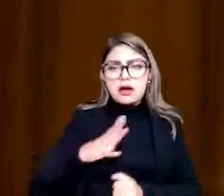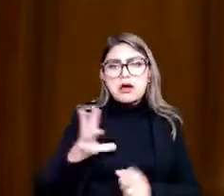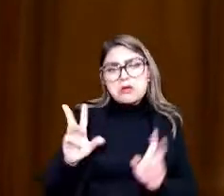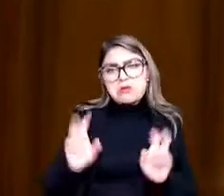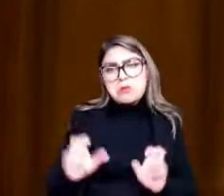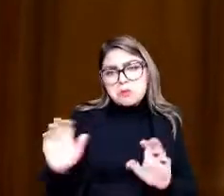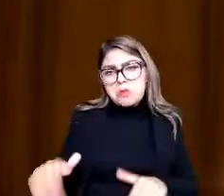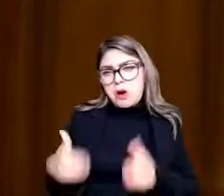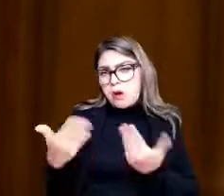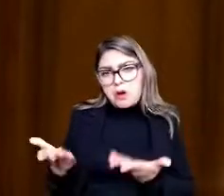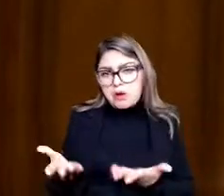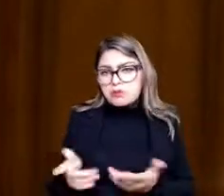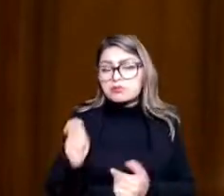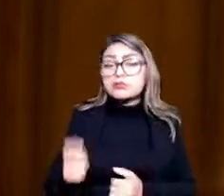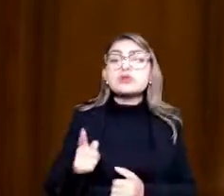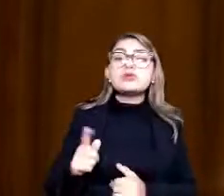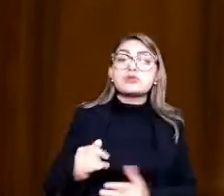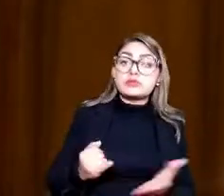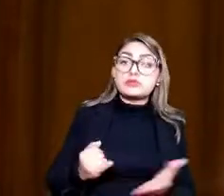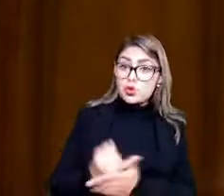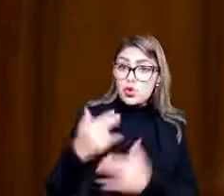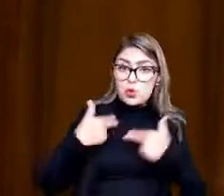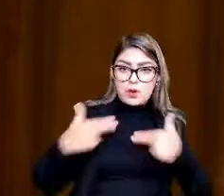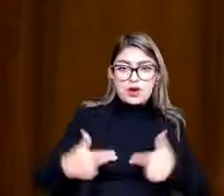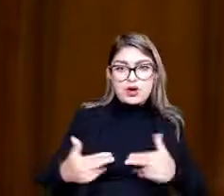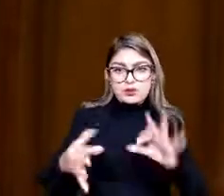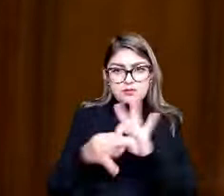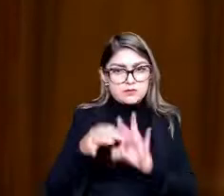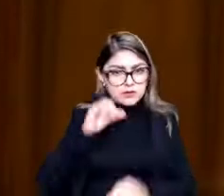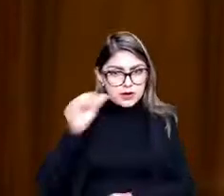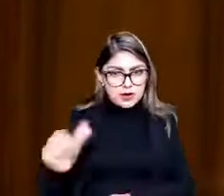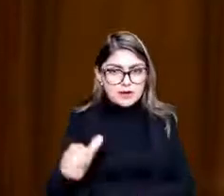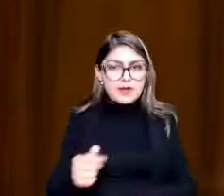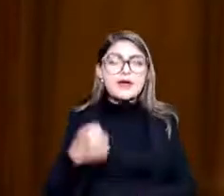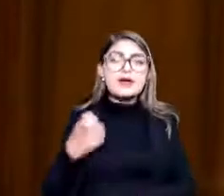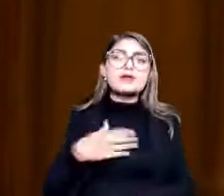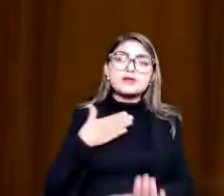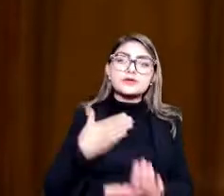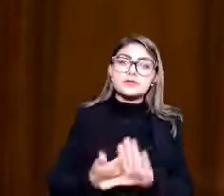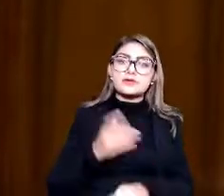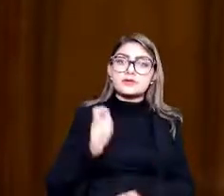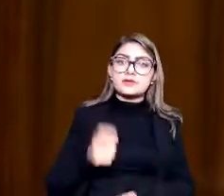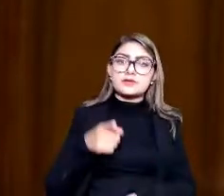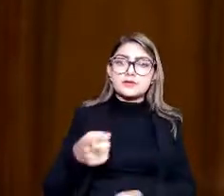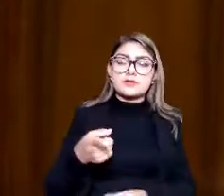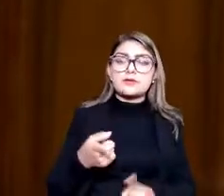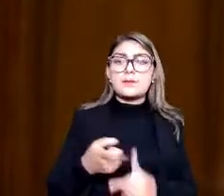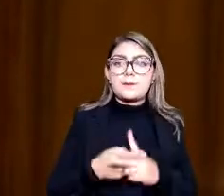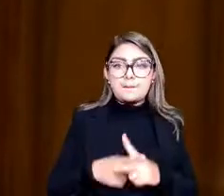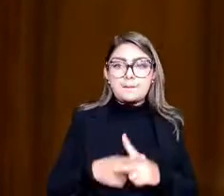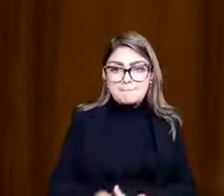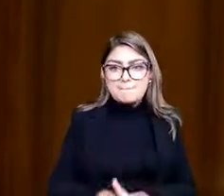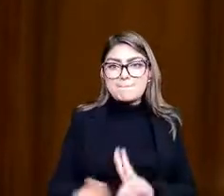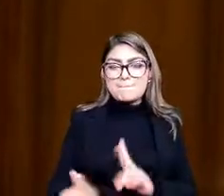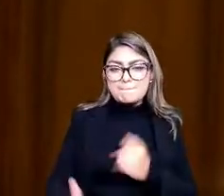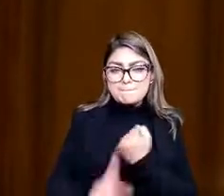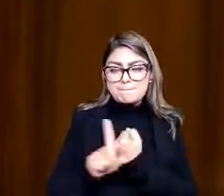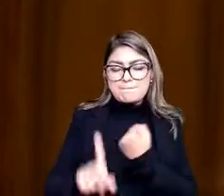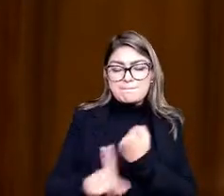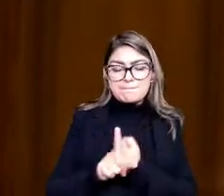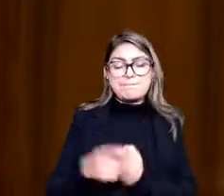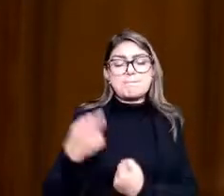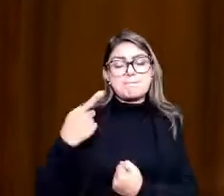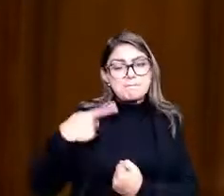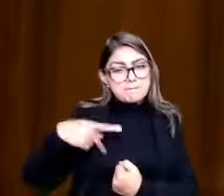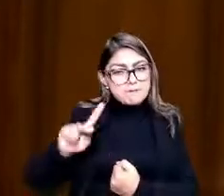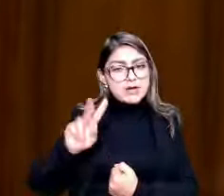las decisiones humanas lo que dieron nacimiento a este hecho, pero es necesario saber